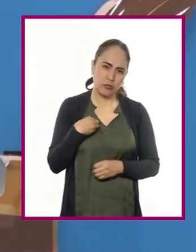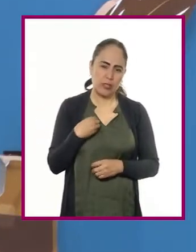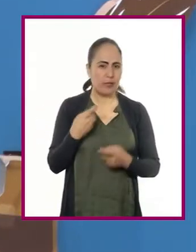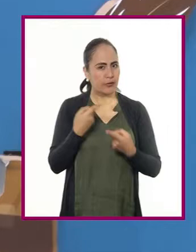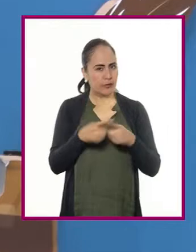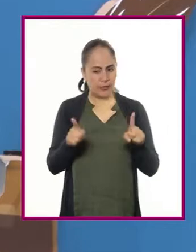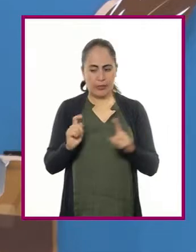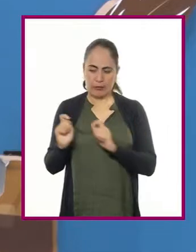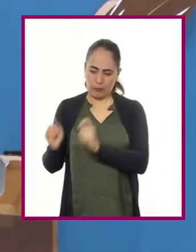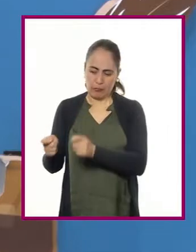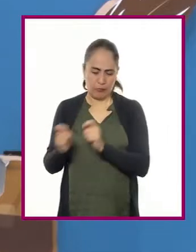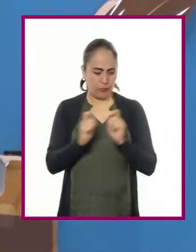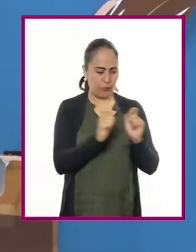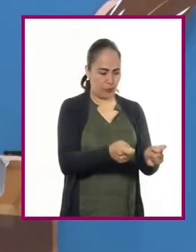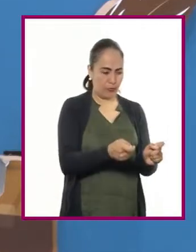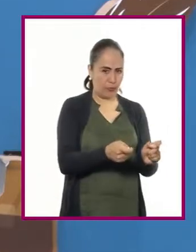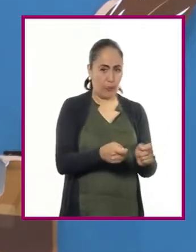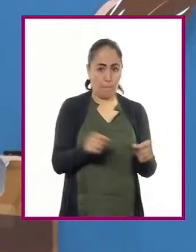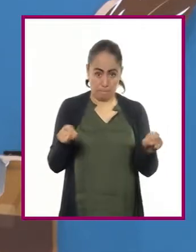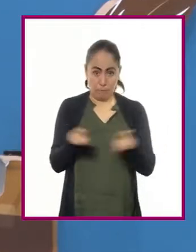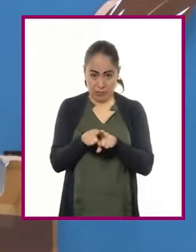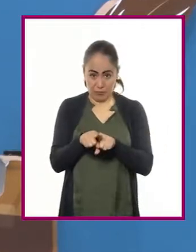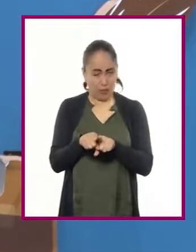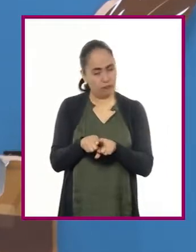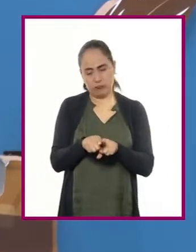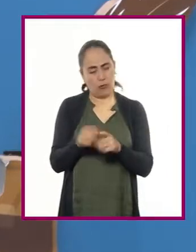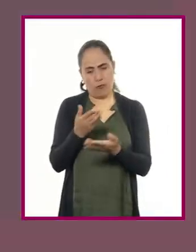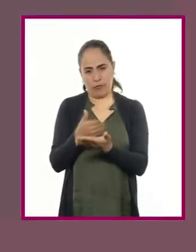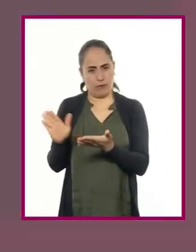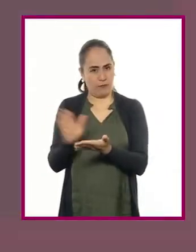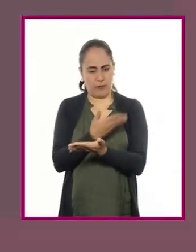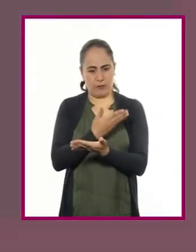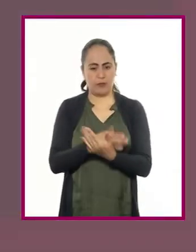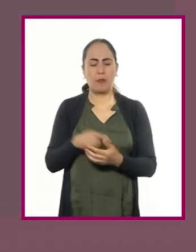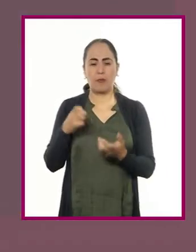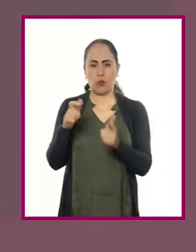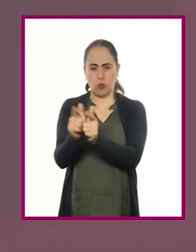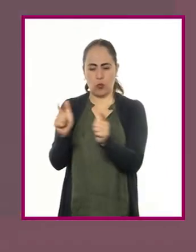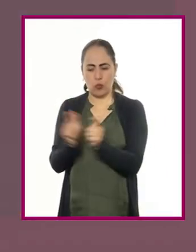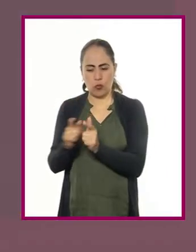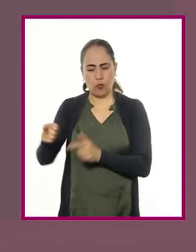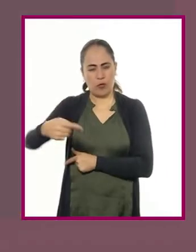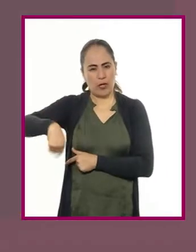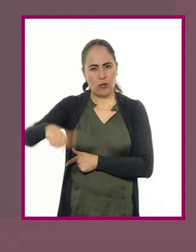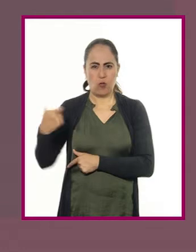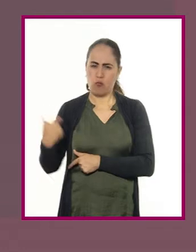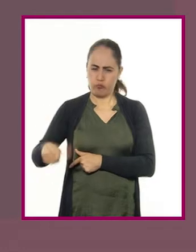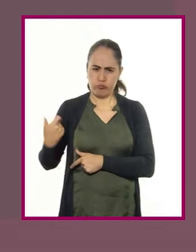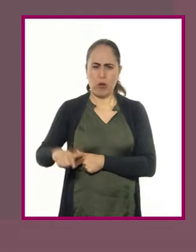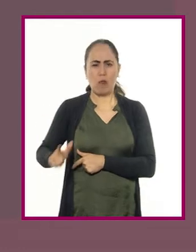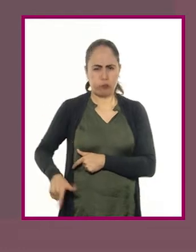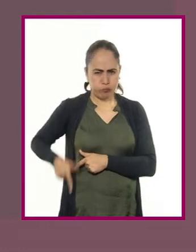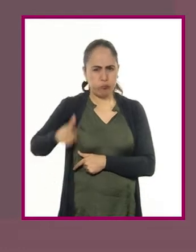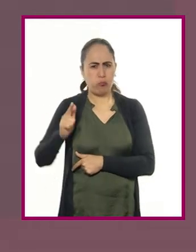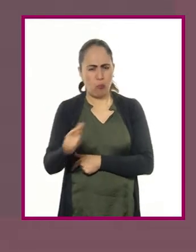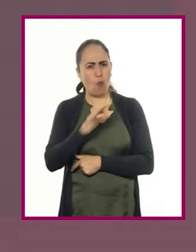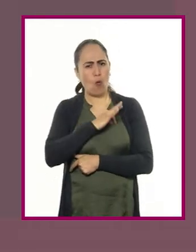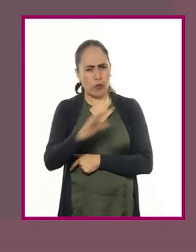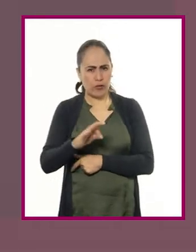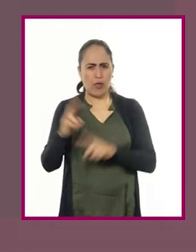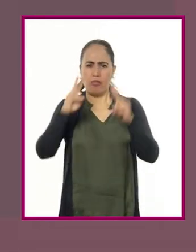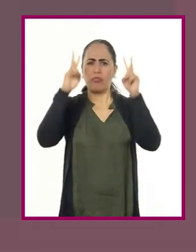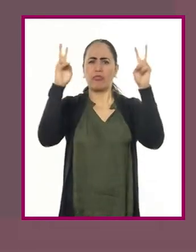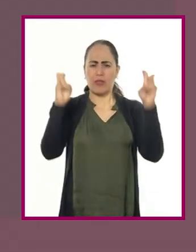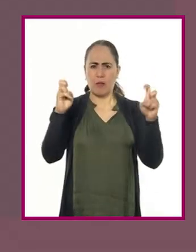diferenciados para unos y otros. Por ejemplo, los nobles tenían derecho a portar armas, utilizar el título de